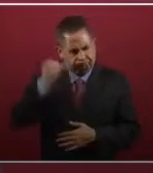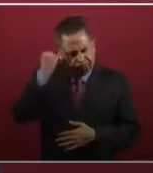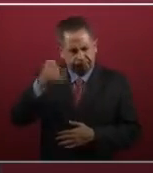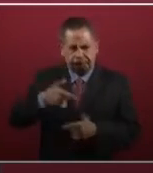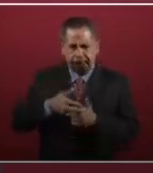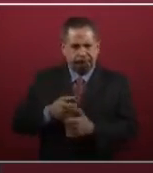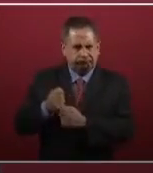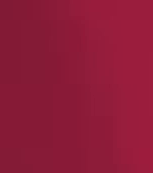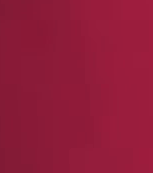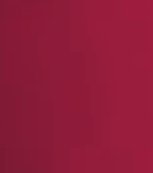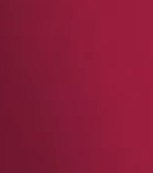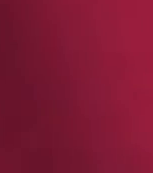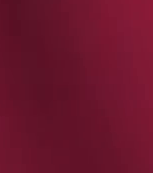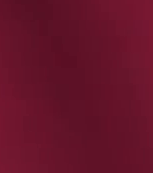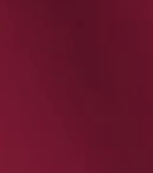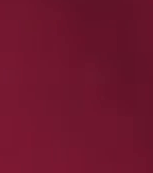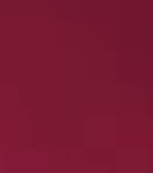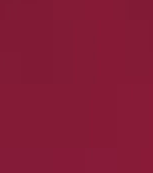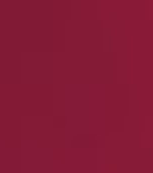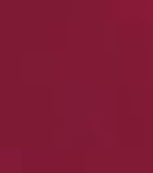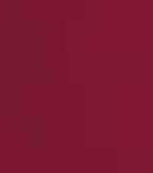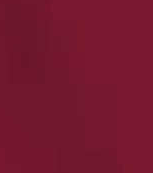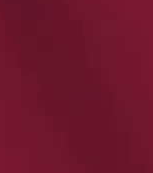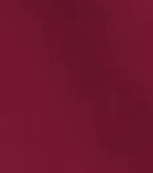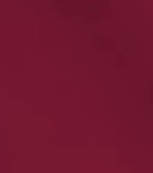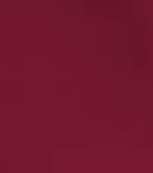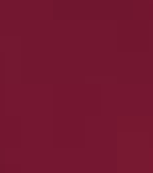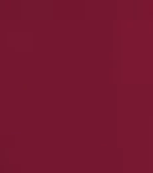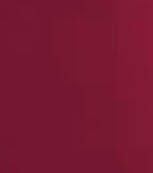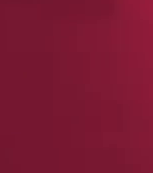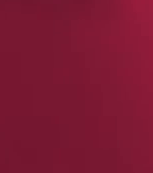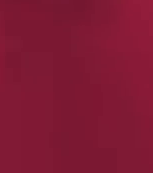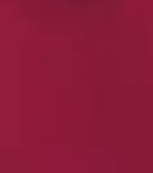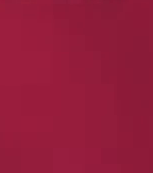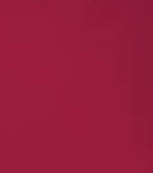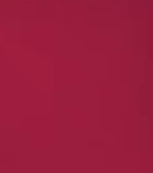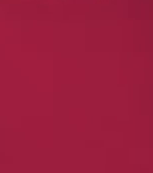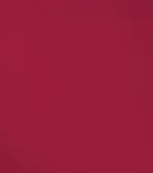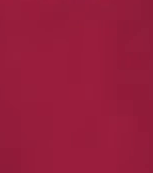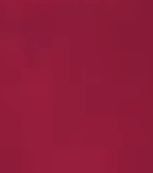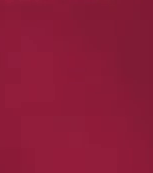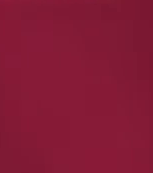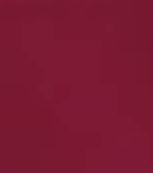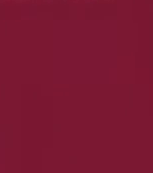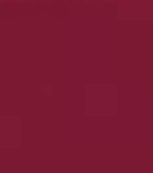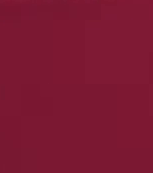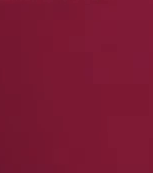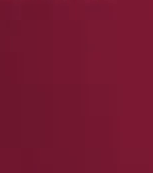soberanía. Gobierno de México.